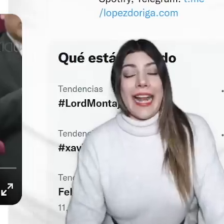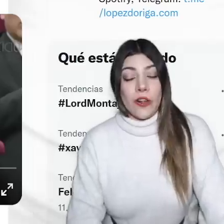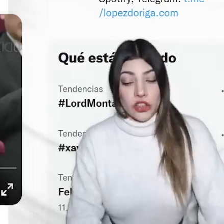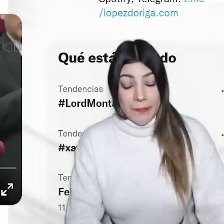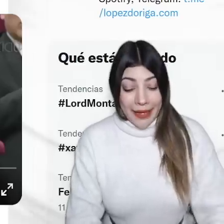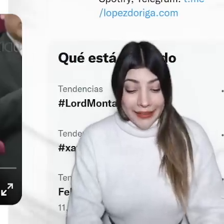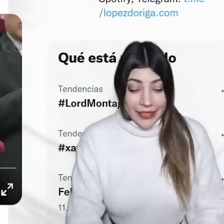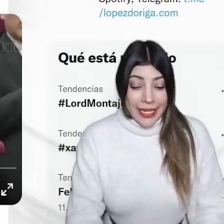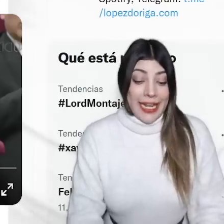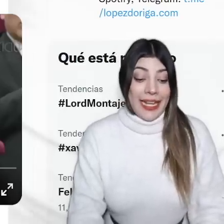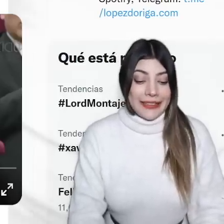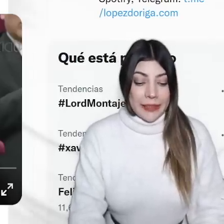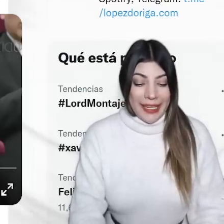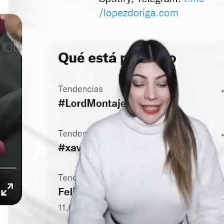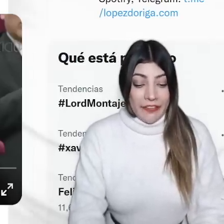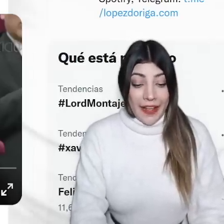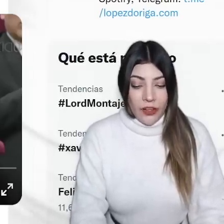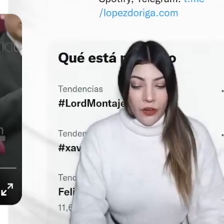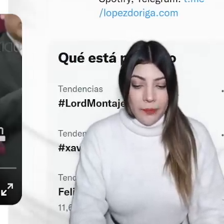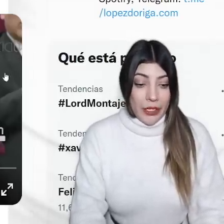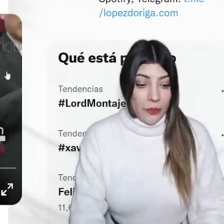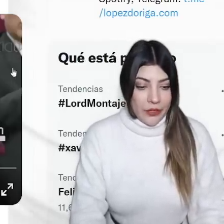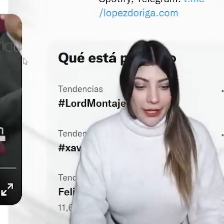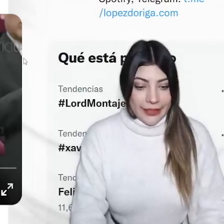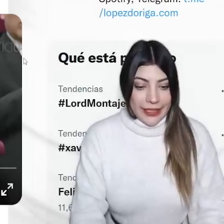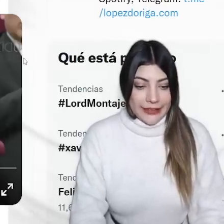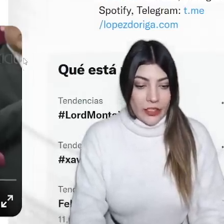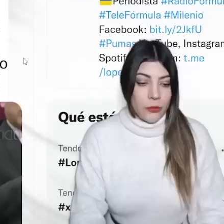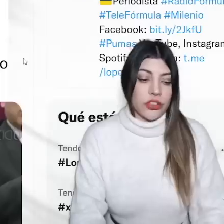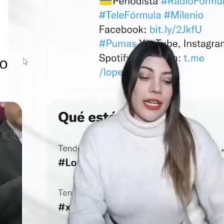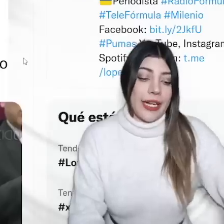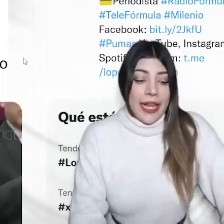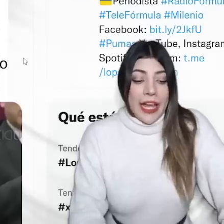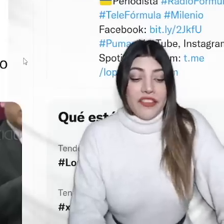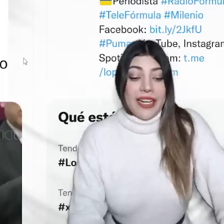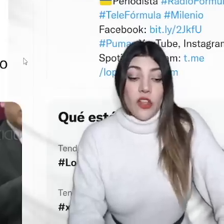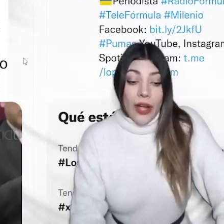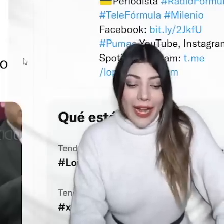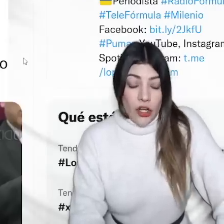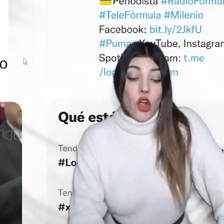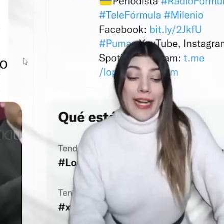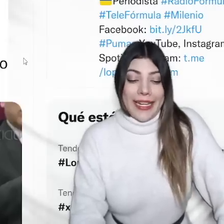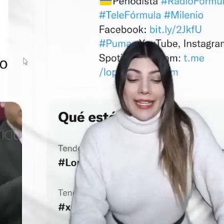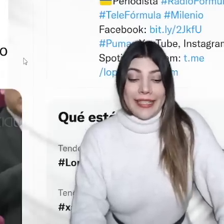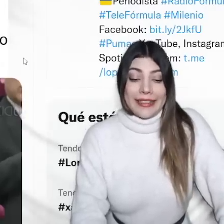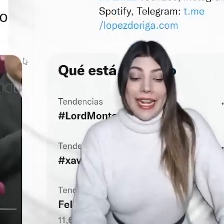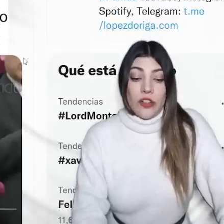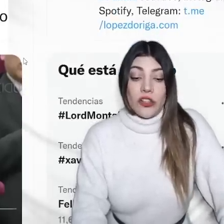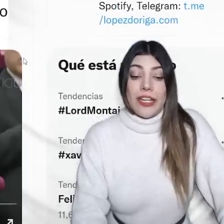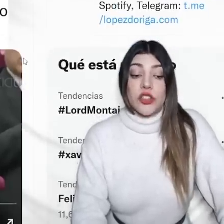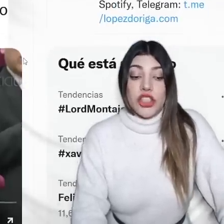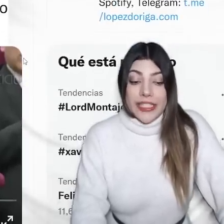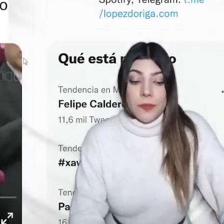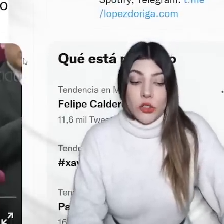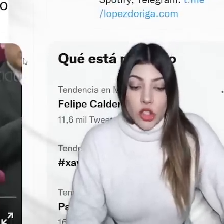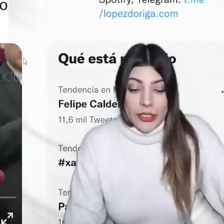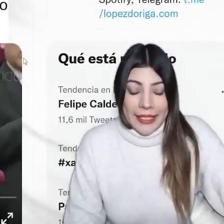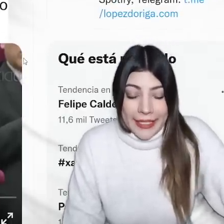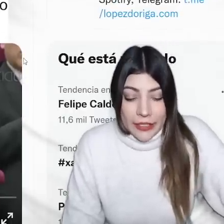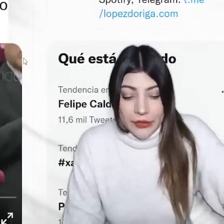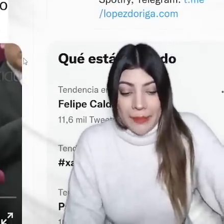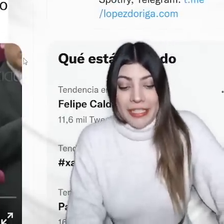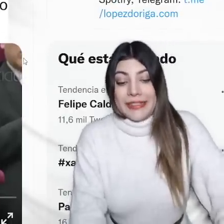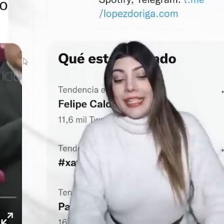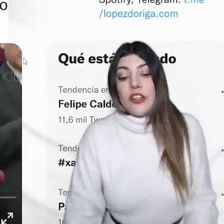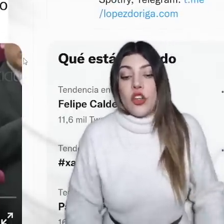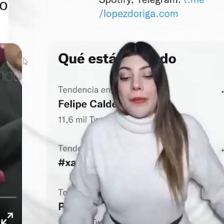desprestigiar a los demás, lástima, qué bajo, pero bueno, aquí les quiero mostrar. Tras lograr en la tercera ronda los 6 votos